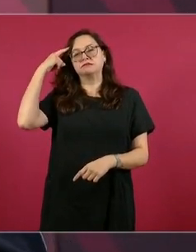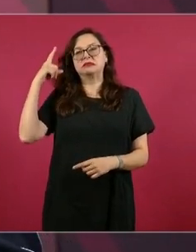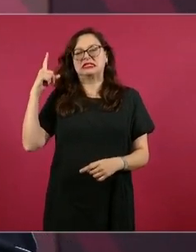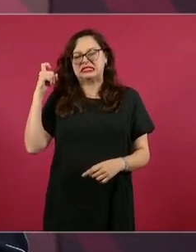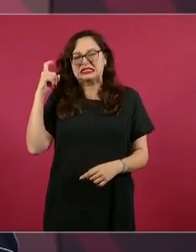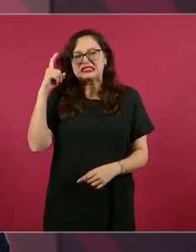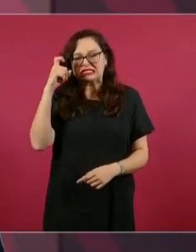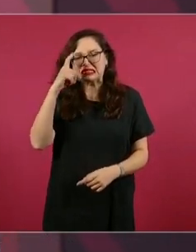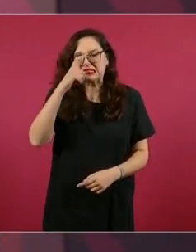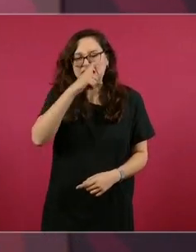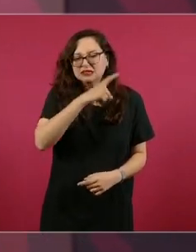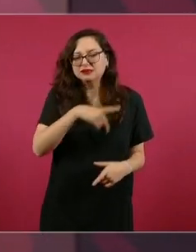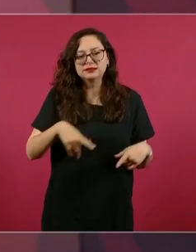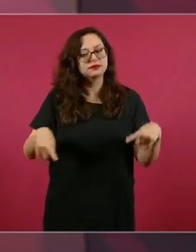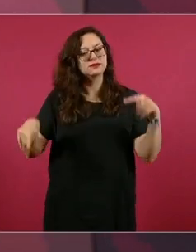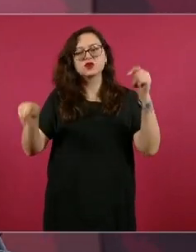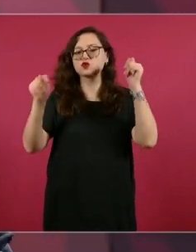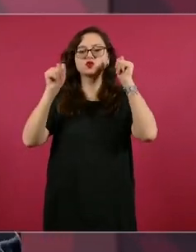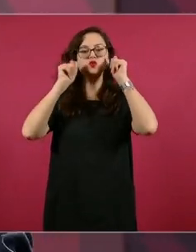cualquier